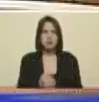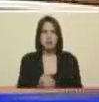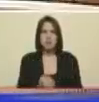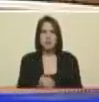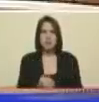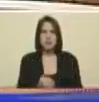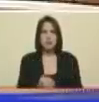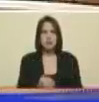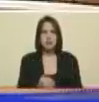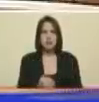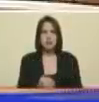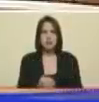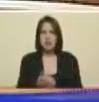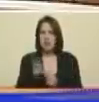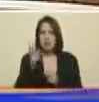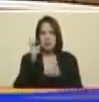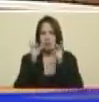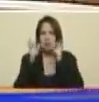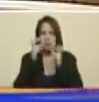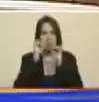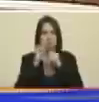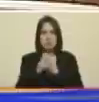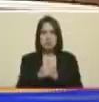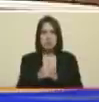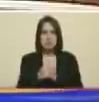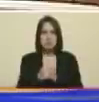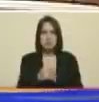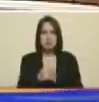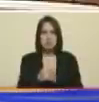Lee. Con aquella pausa, aquella tranquilidad,